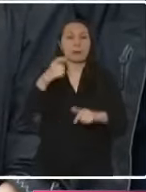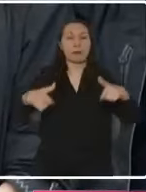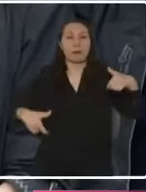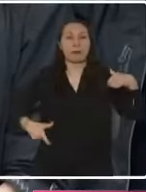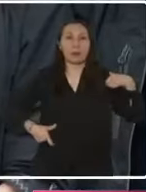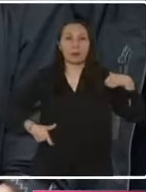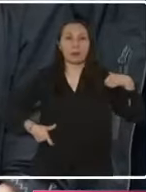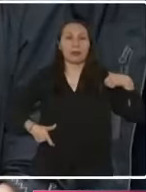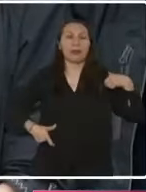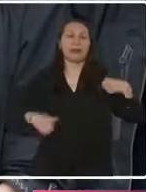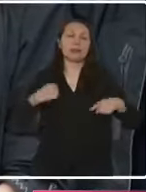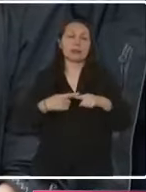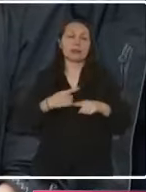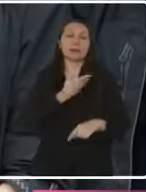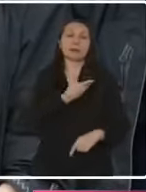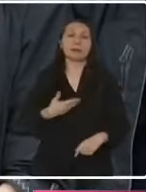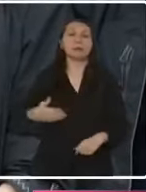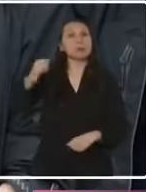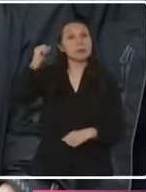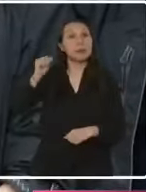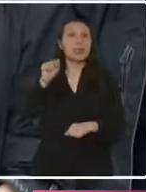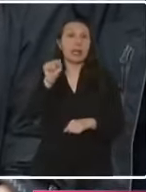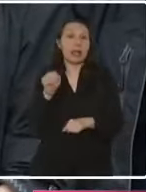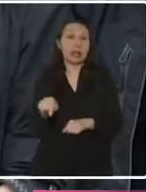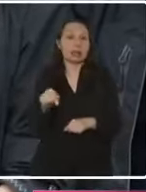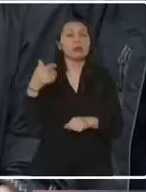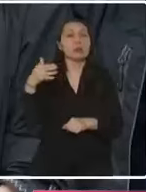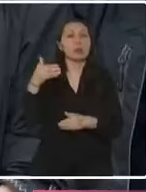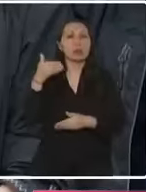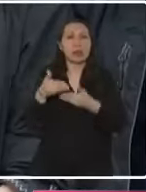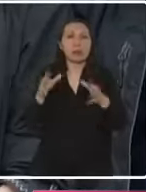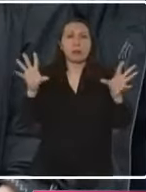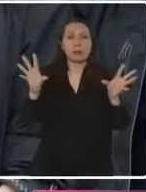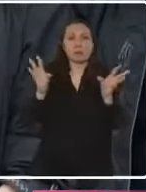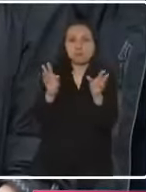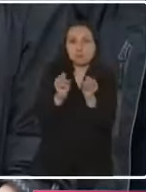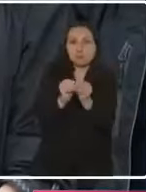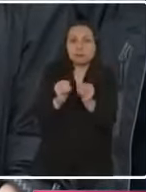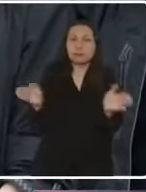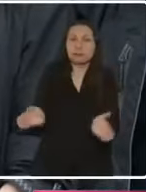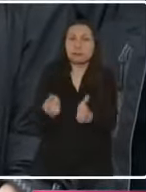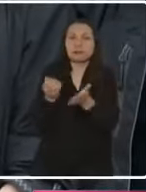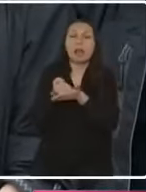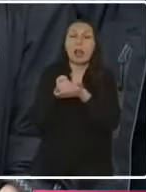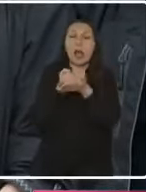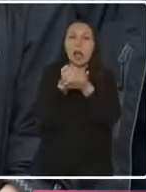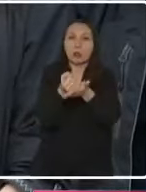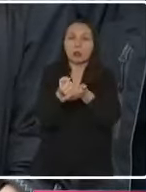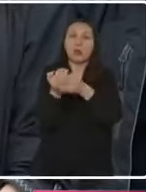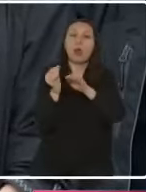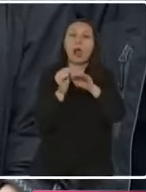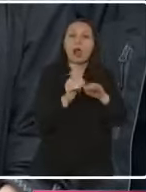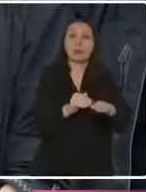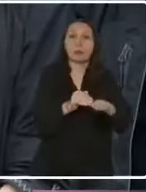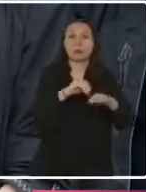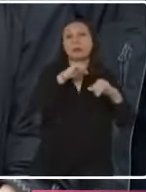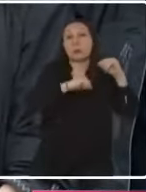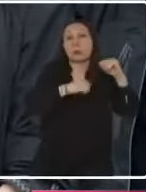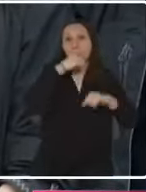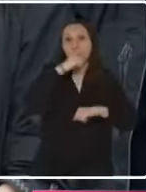del expresidente Piñera. Y ha sido un mecanismo importante para poder canalizar e incentivar ayudas y apoyos del mundo